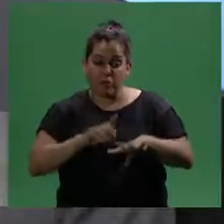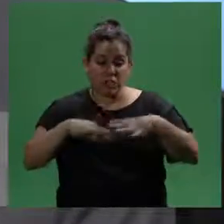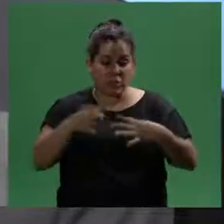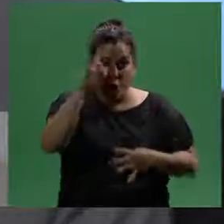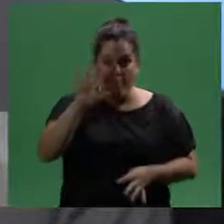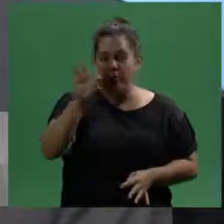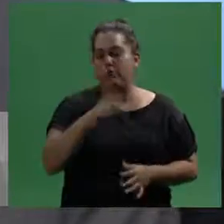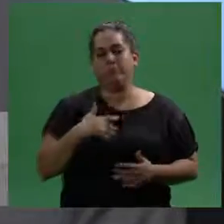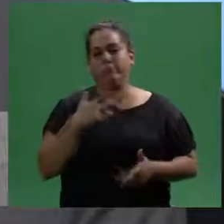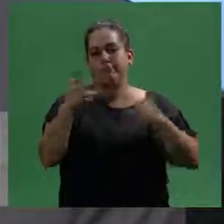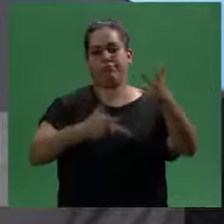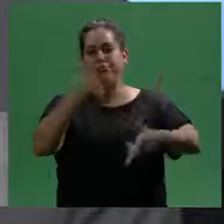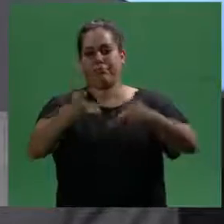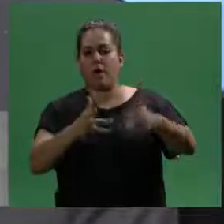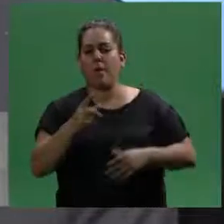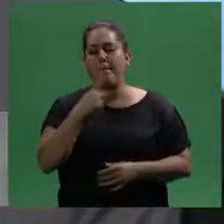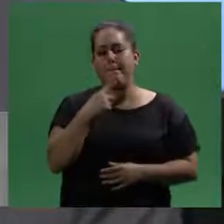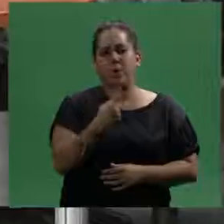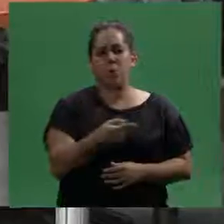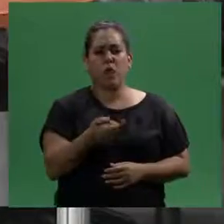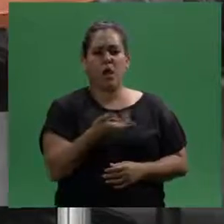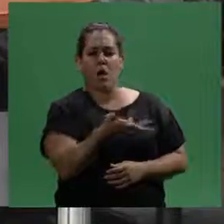en el recinto al momento del tratamiento. ¿Cuántos